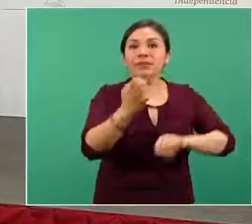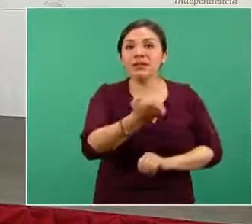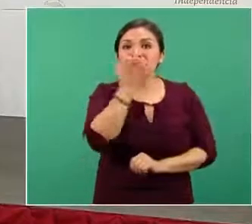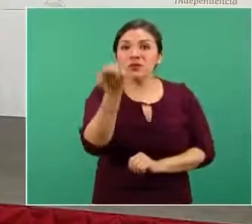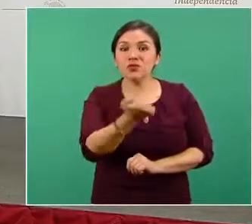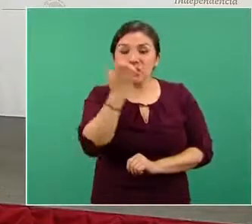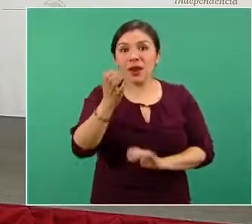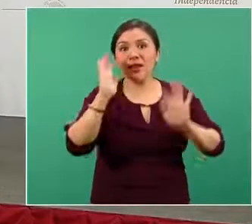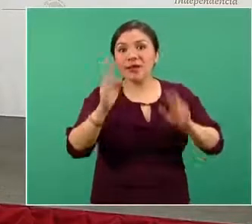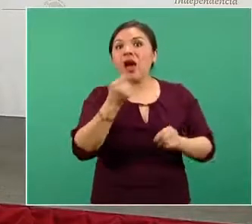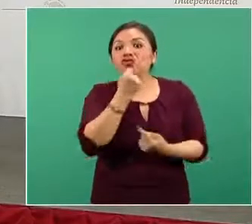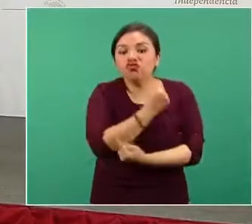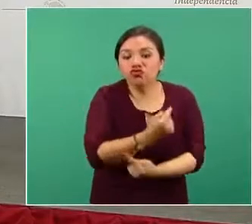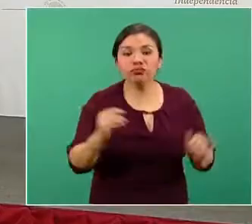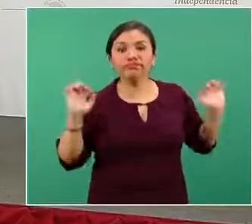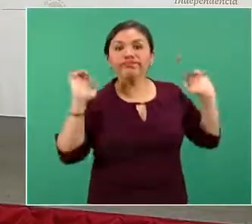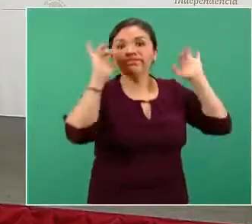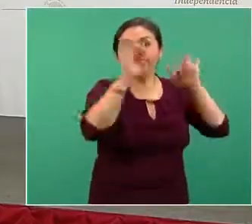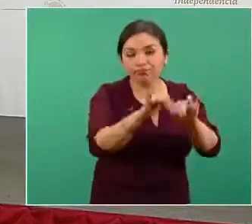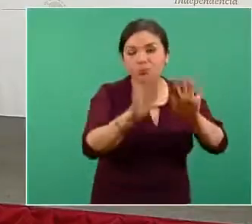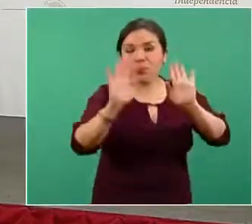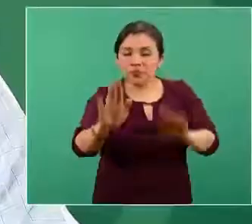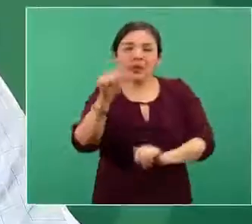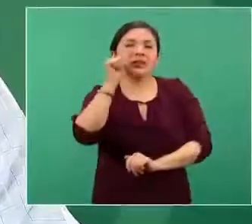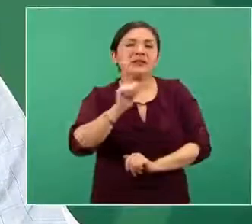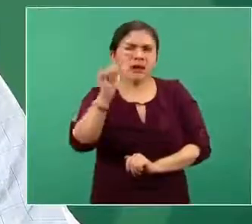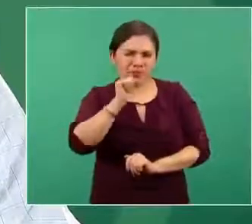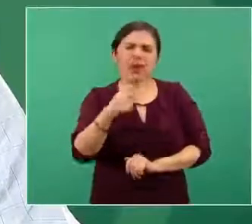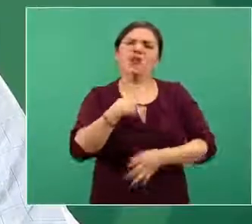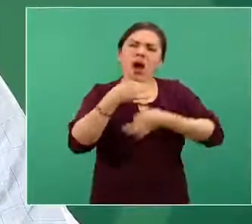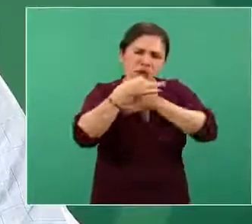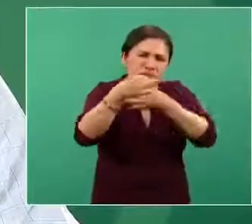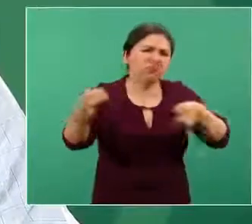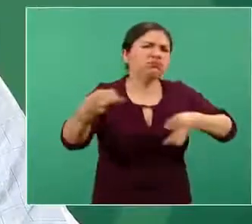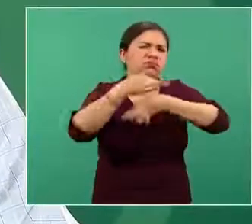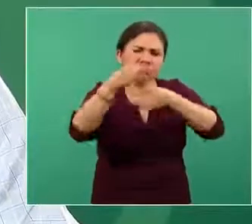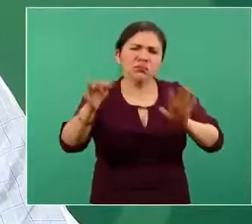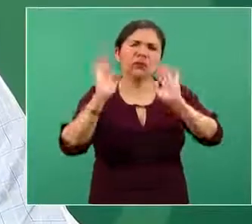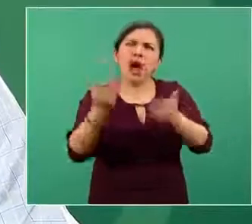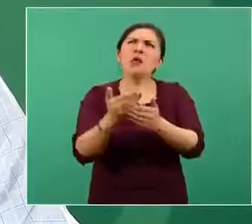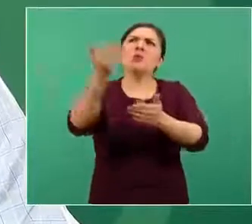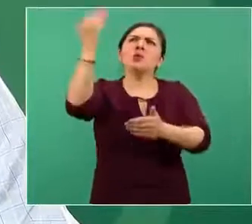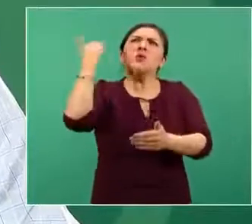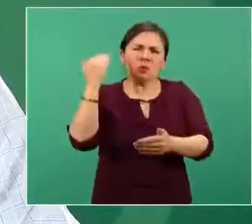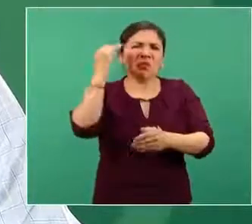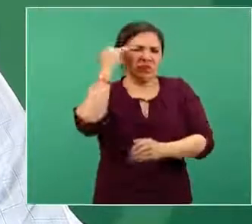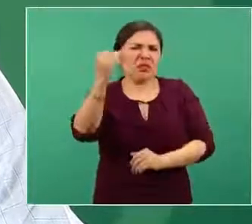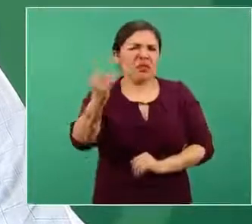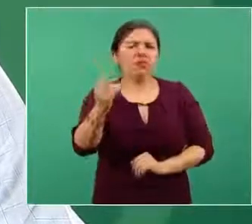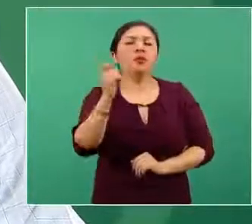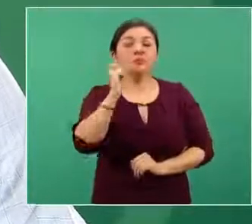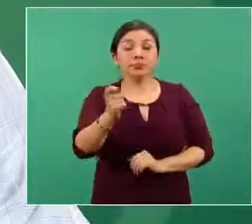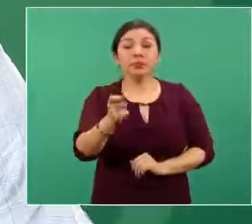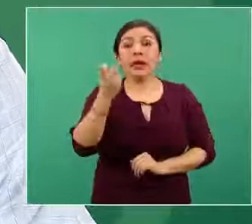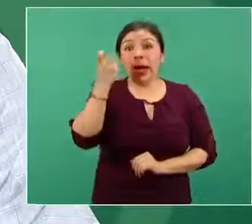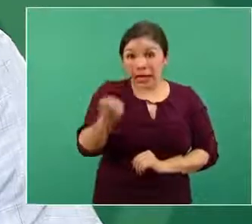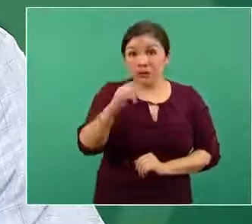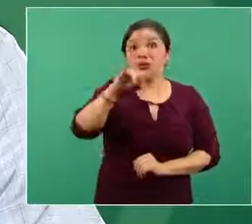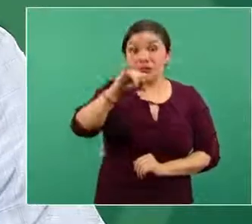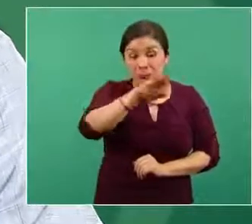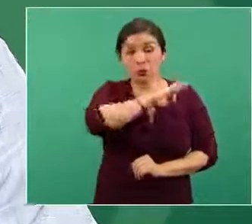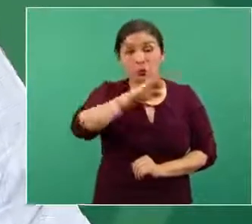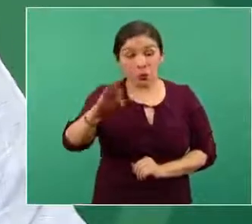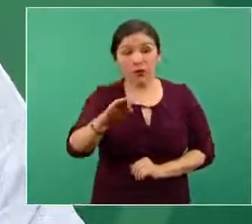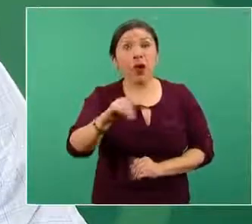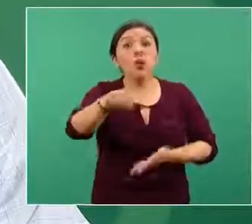de manera presencial. Obviamente, como se ha estado informando desde hace ya algún tiempo, esto sería posible